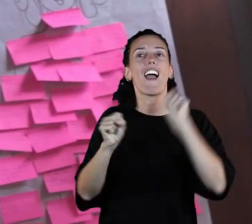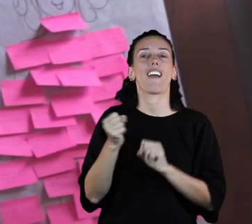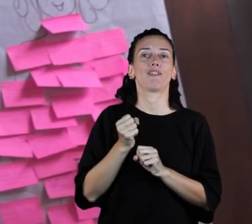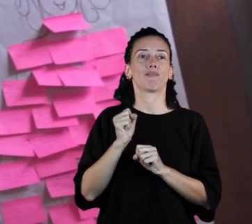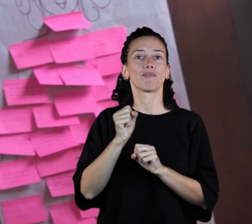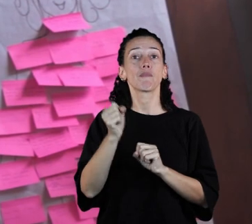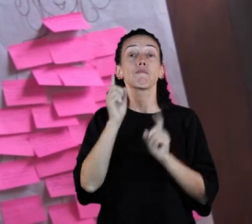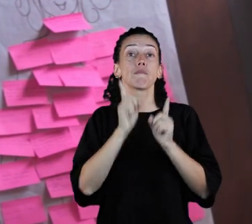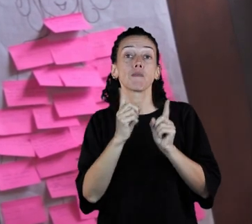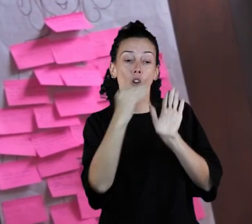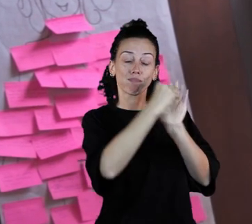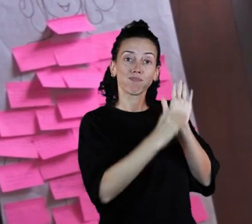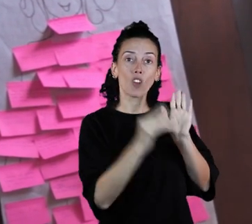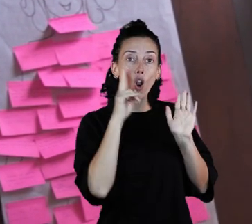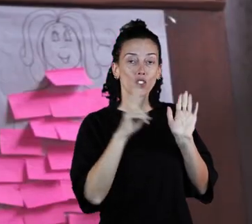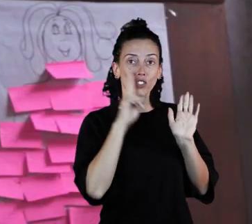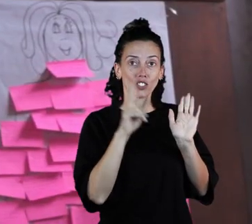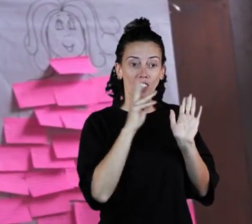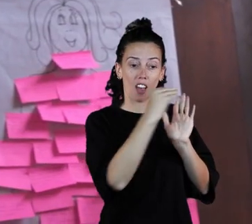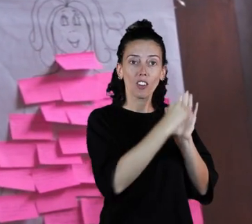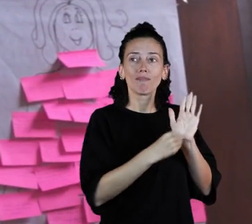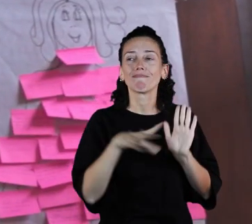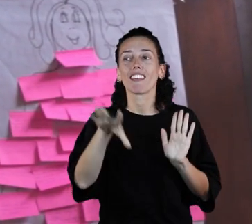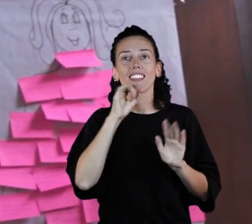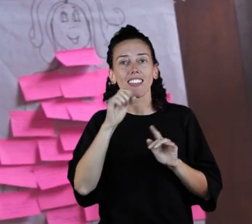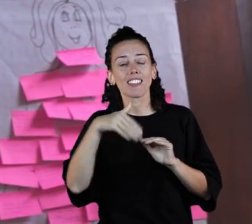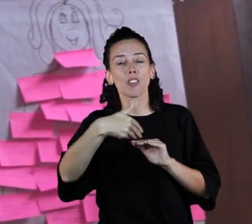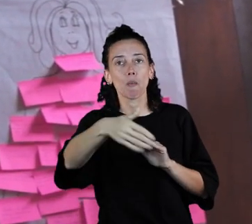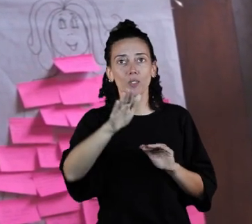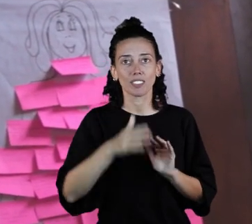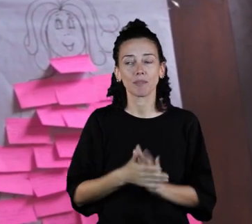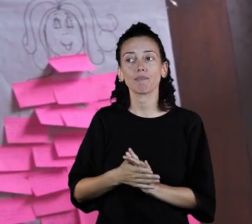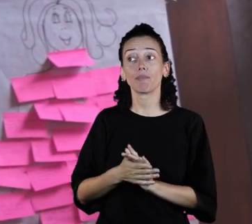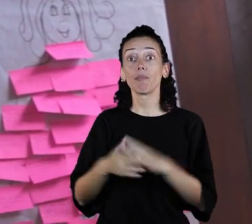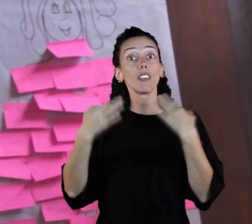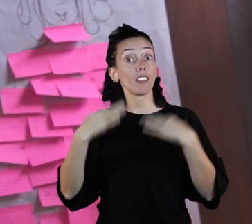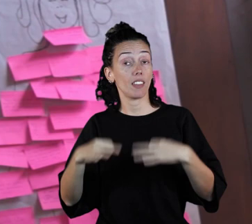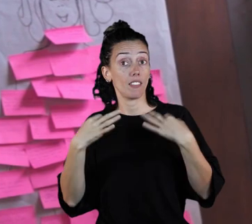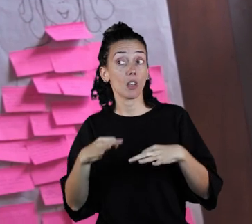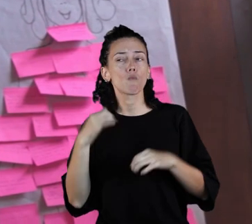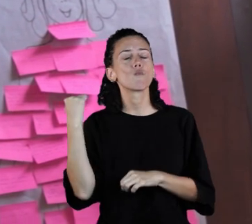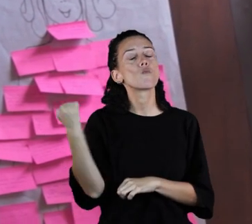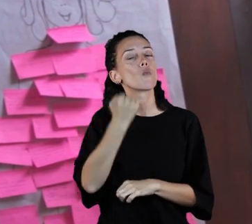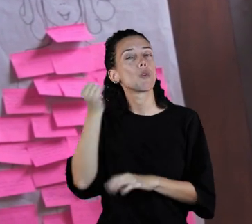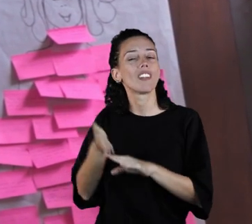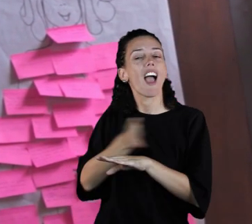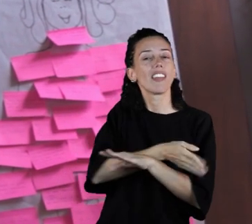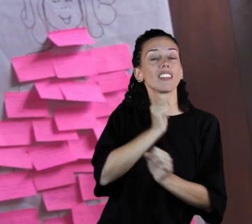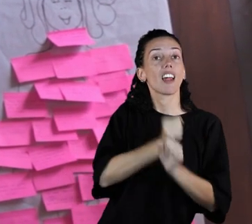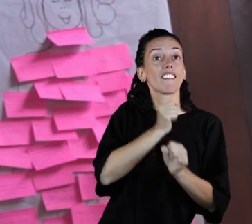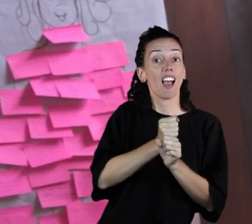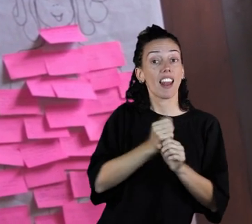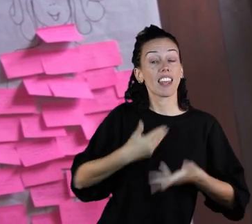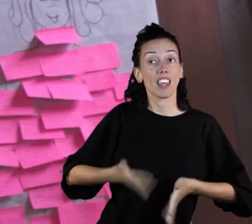la persona en situación de violencia doméstica. Y lo entendí con el tiempo, ¿no? Y realmente es muy importante. Y